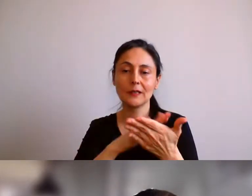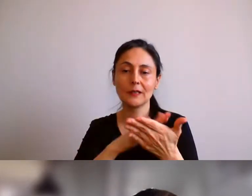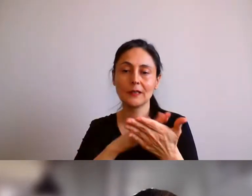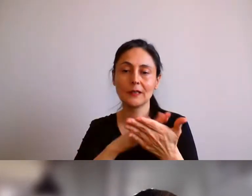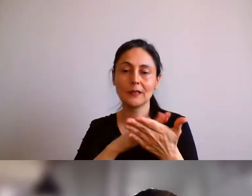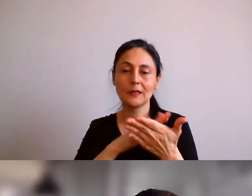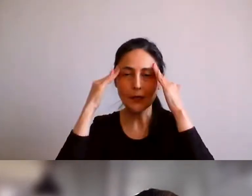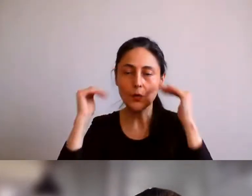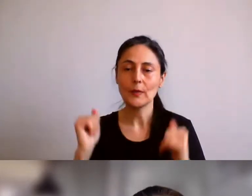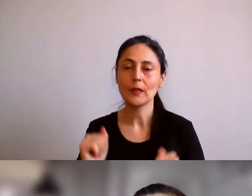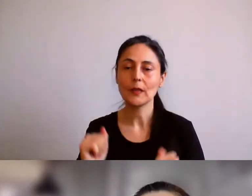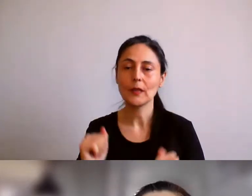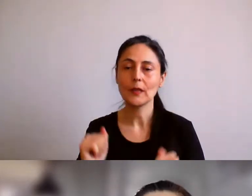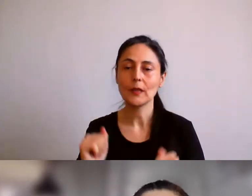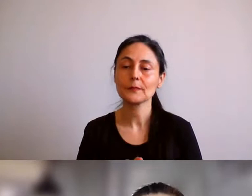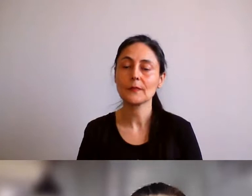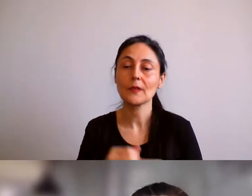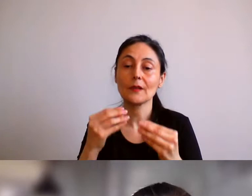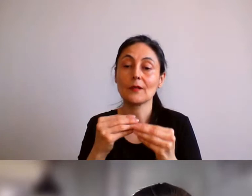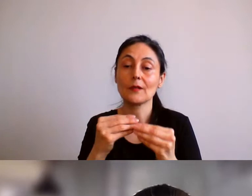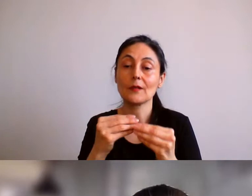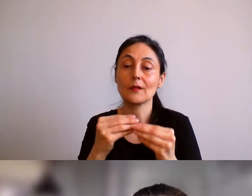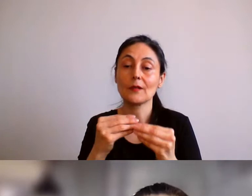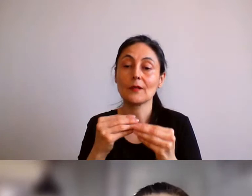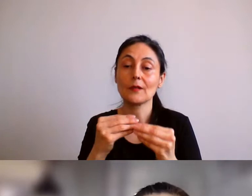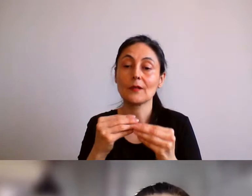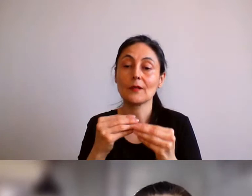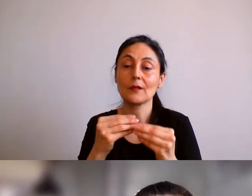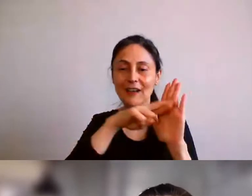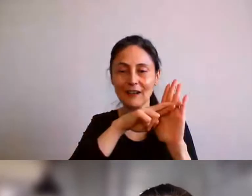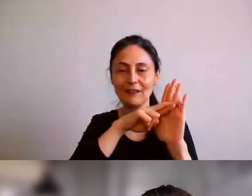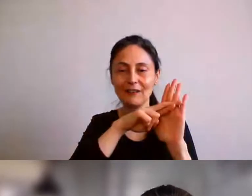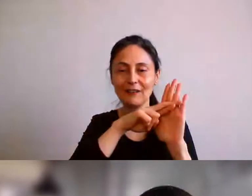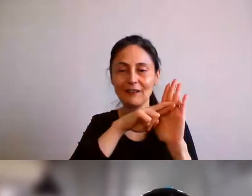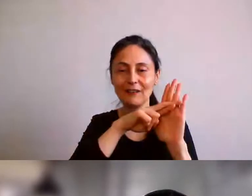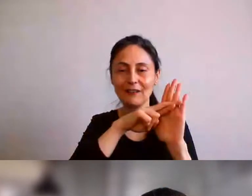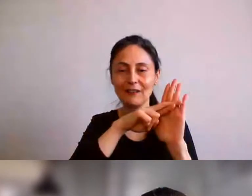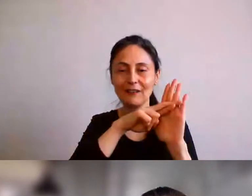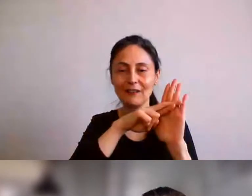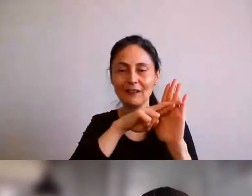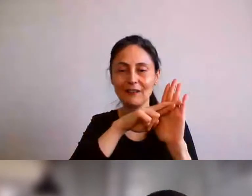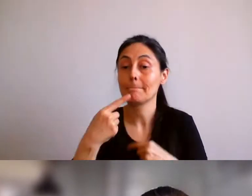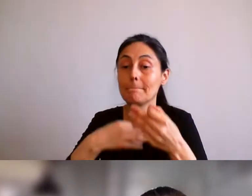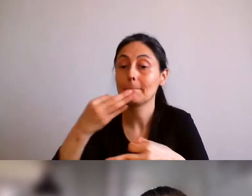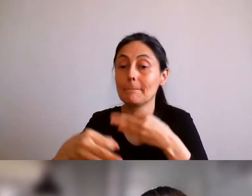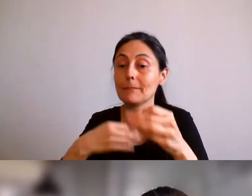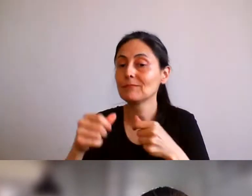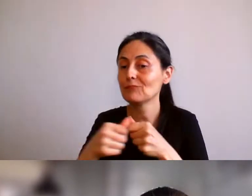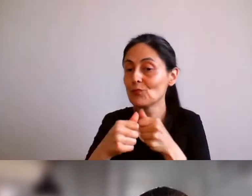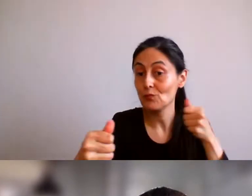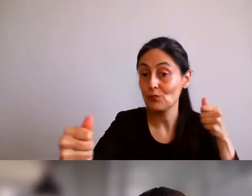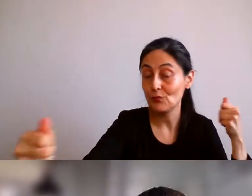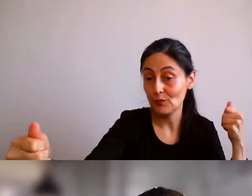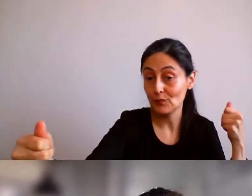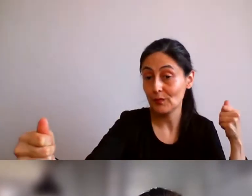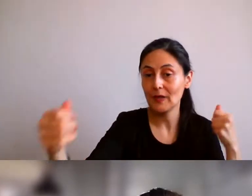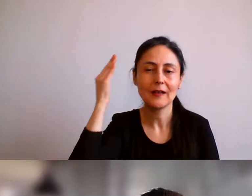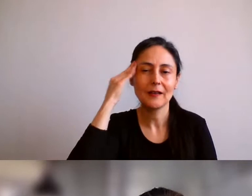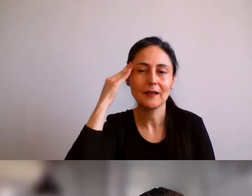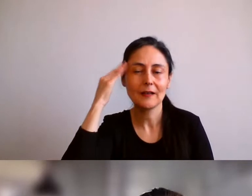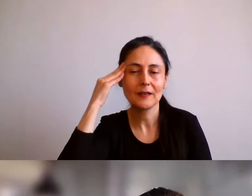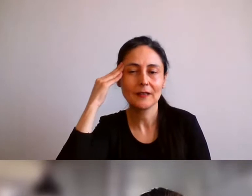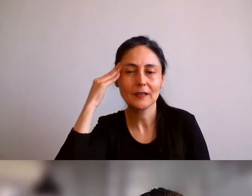su proceso de rehabilitación. Creo que me extendí un poco porque la pregunta también era amplia, pero en el fondo traté como de pensar en los distintos niveles que yo